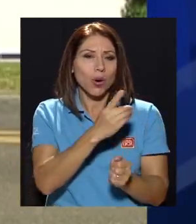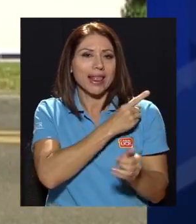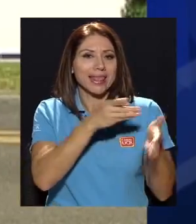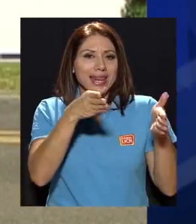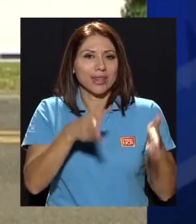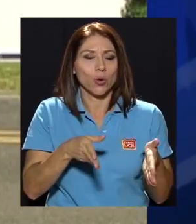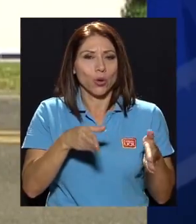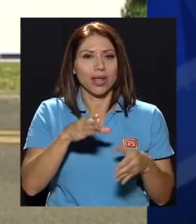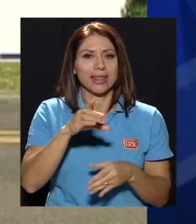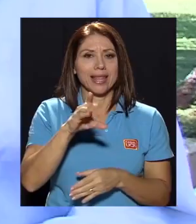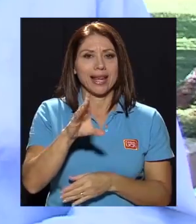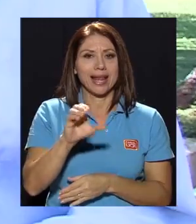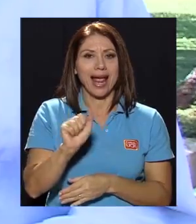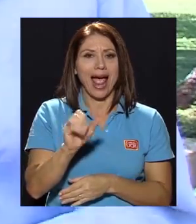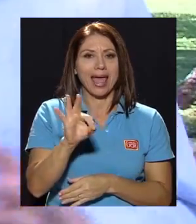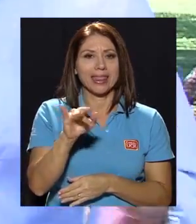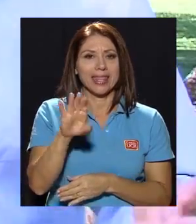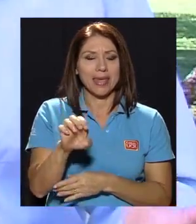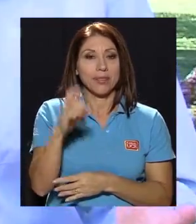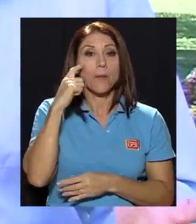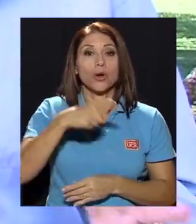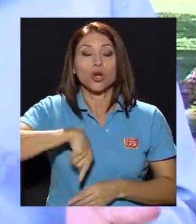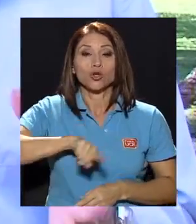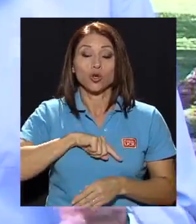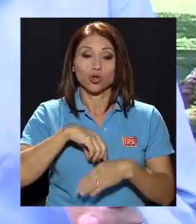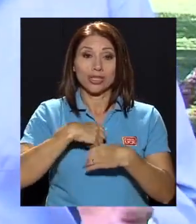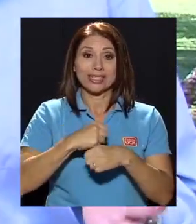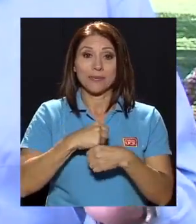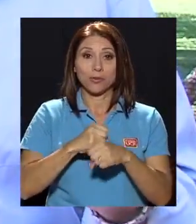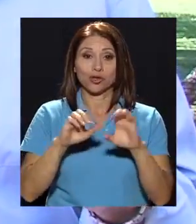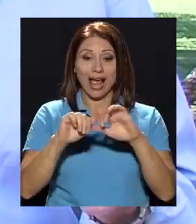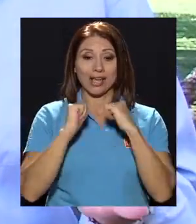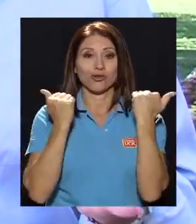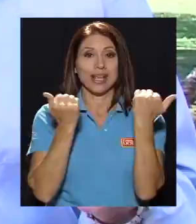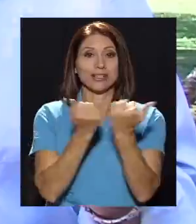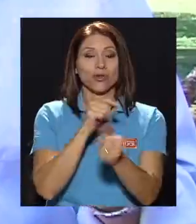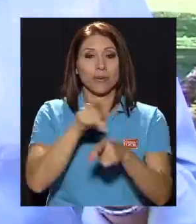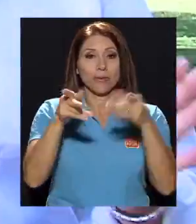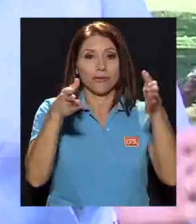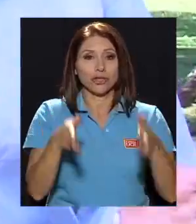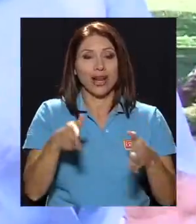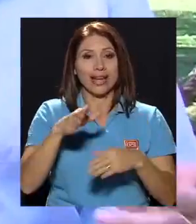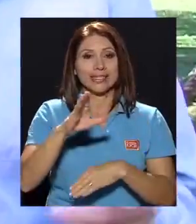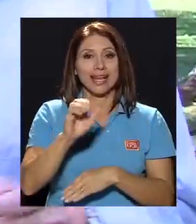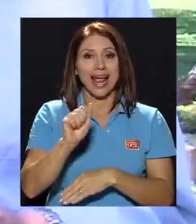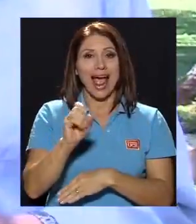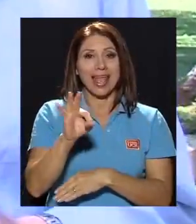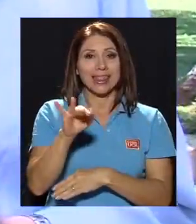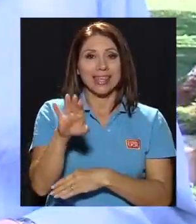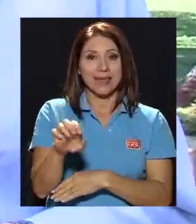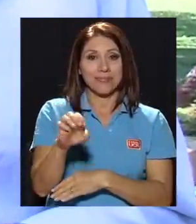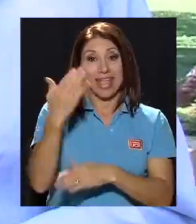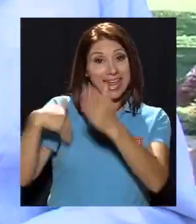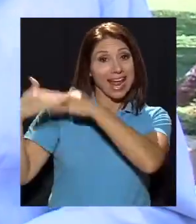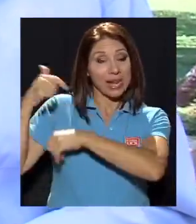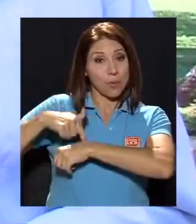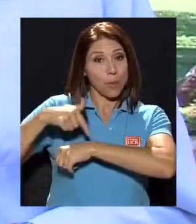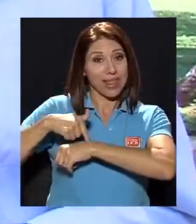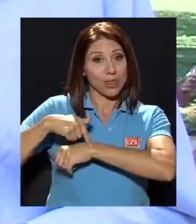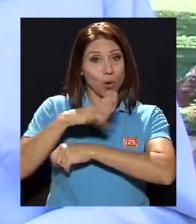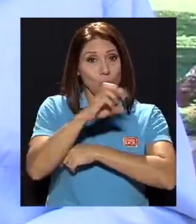CATIE porque hicimos una asociación de profesionales del CATIE. En aquel momento los costarricenses, solo por la